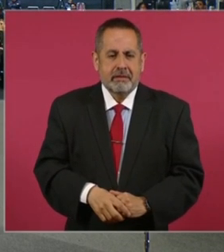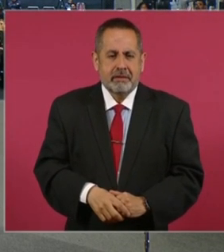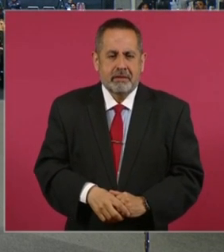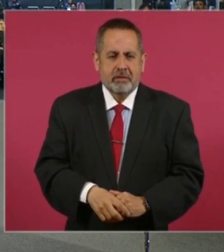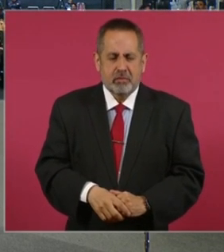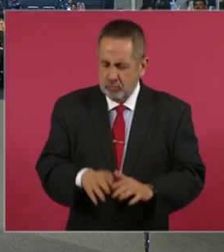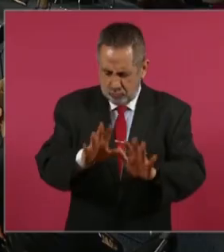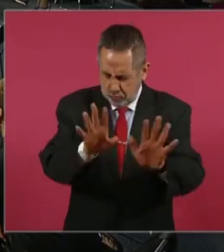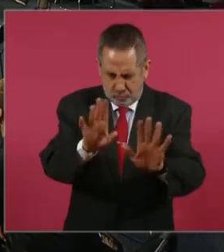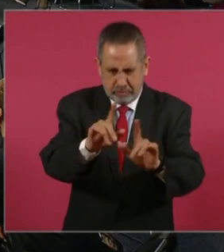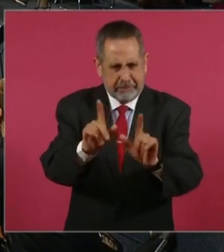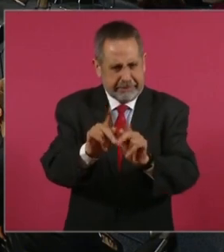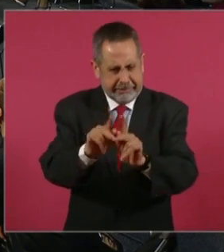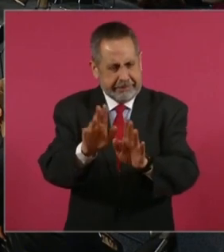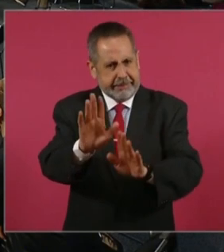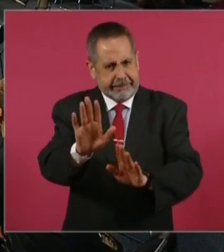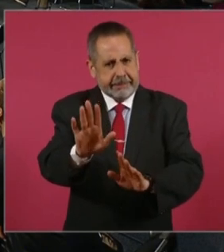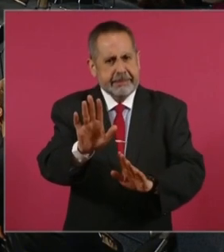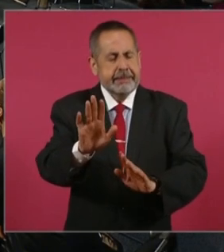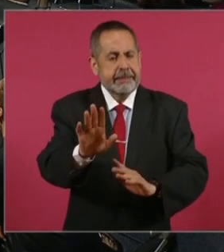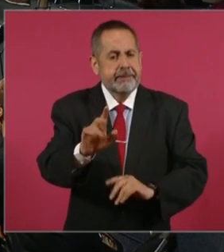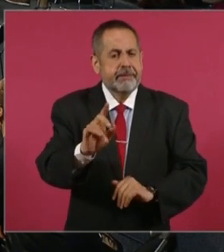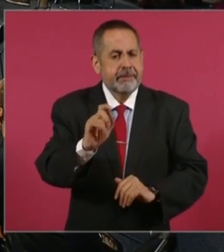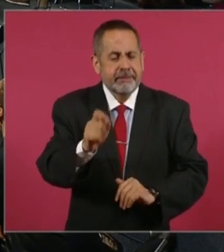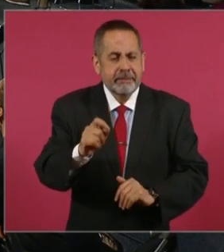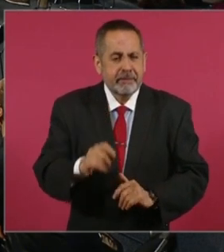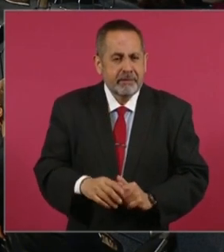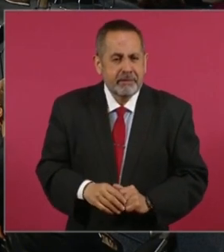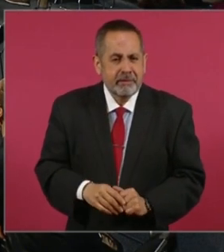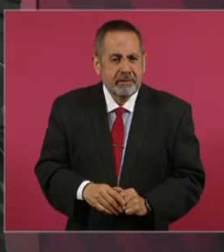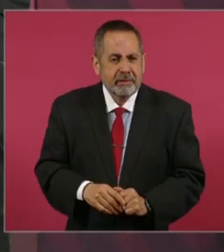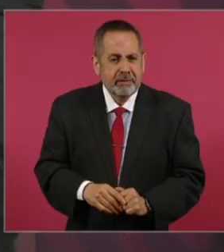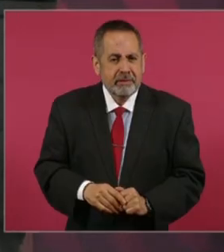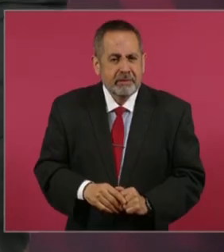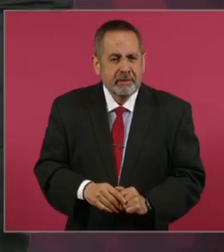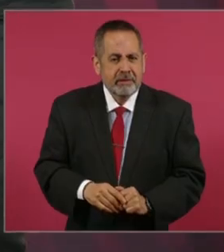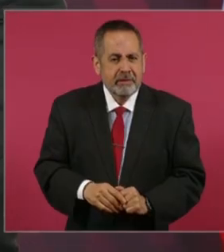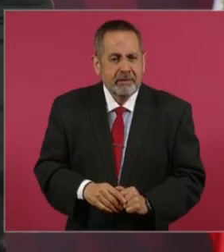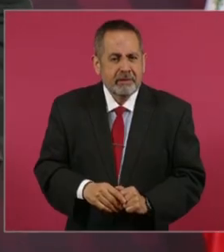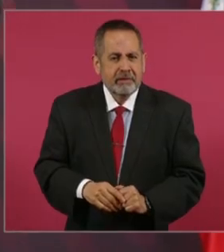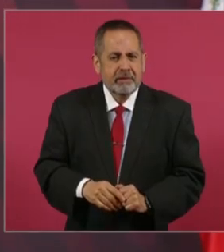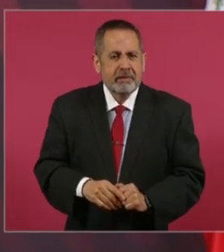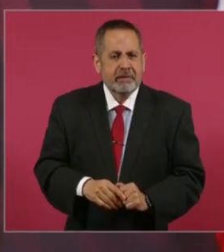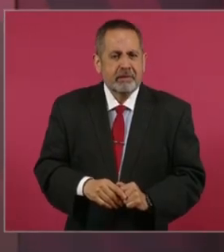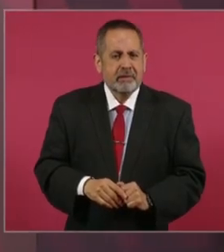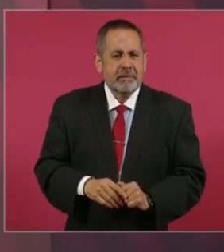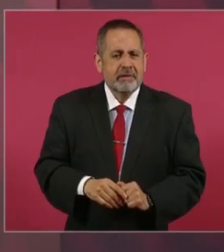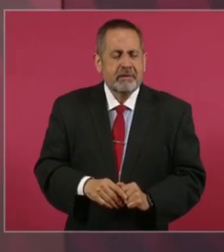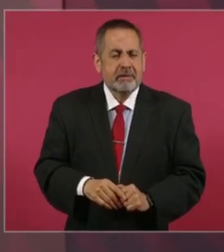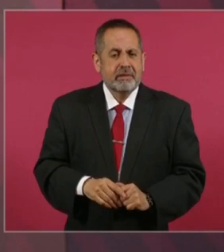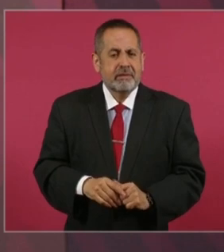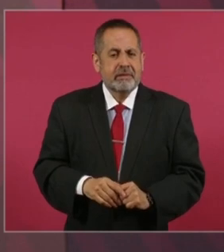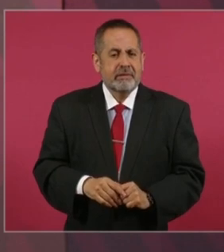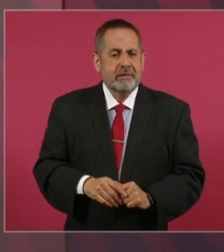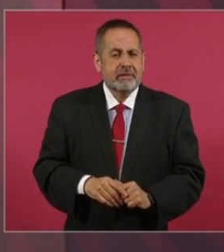No, no, no, pero vamos a ver, entonces, y luego